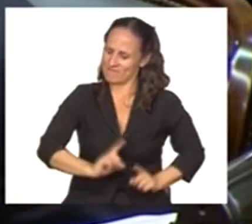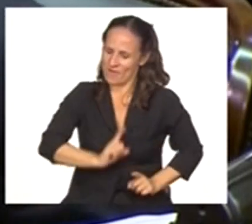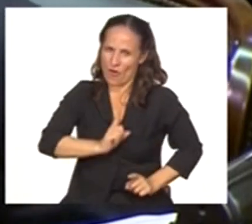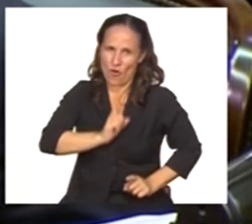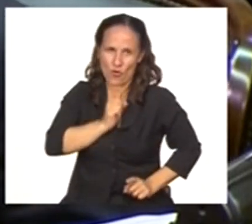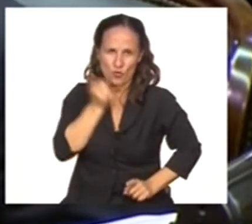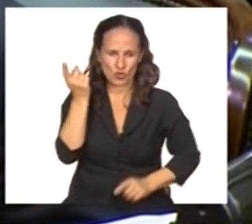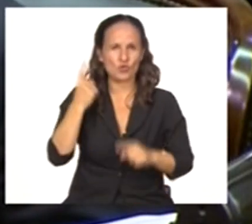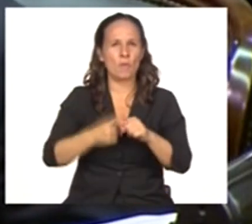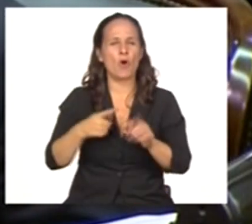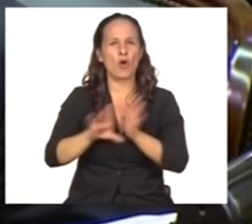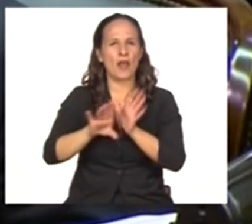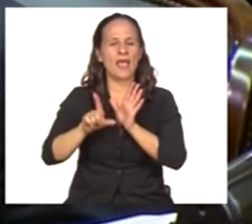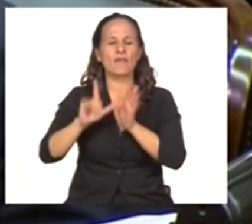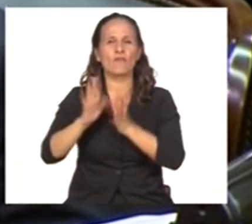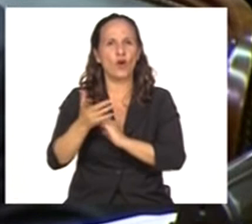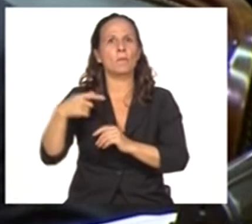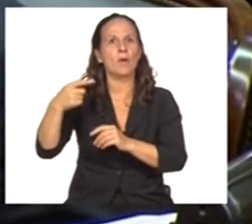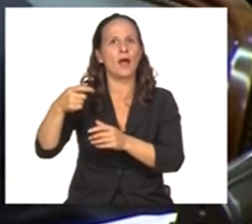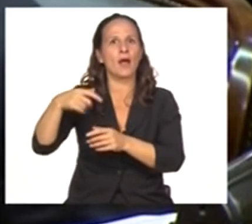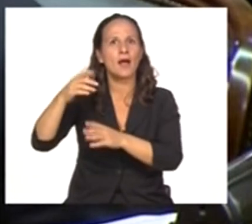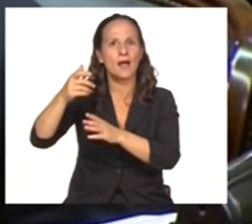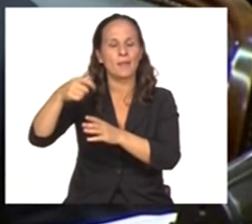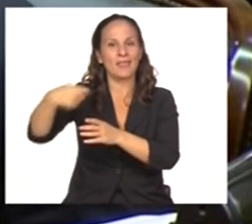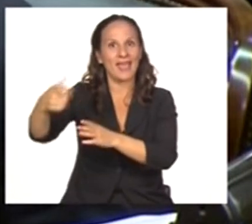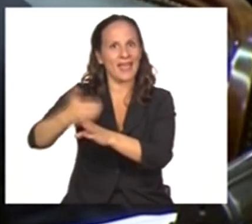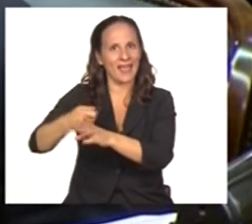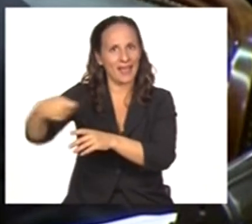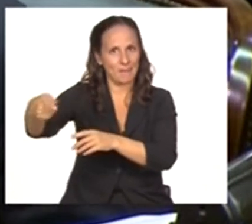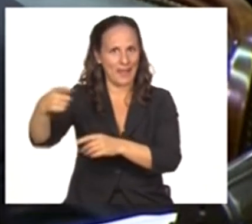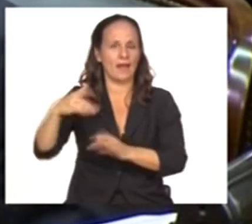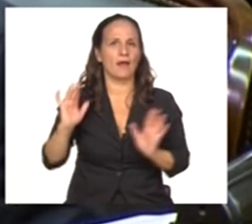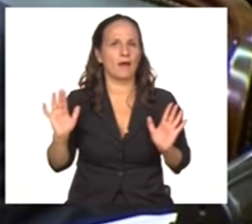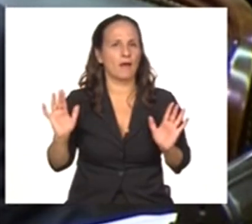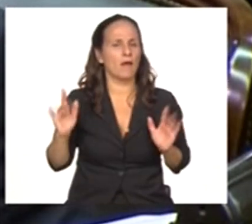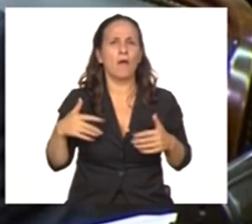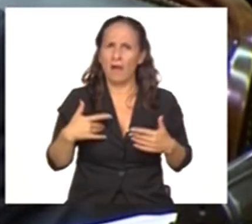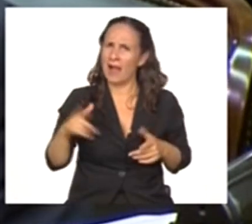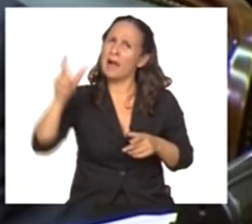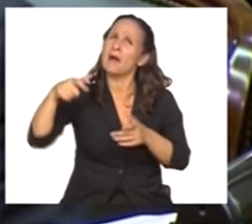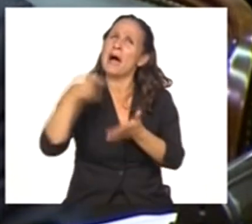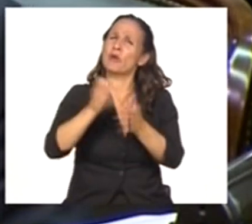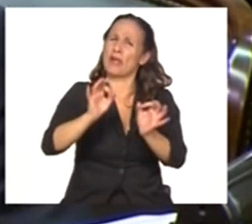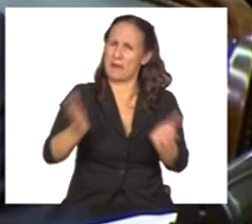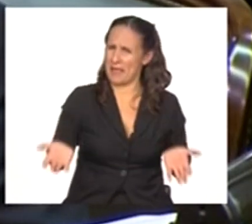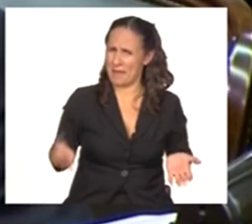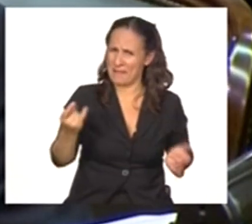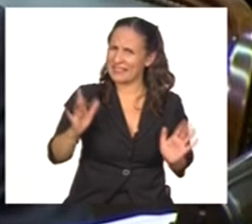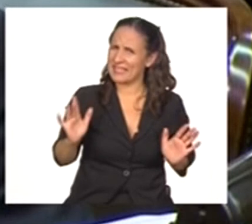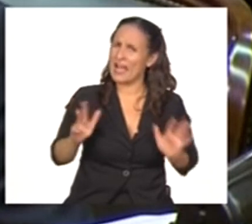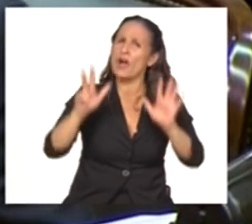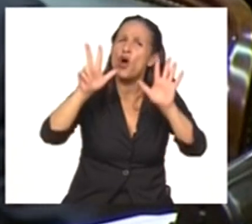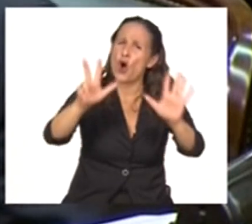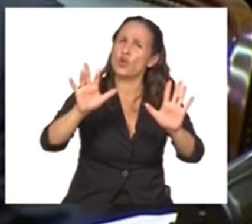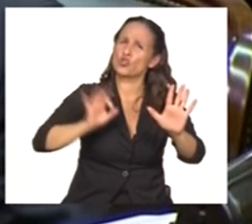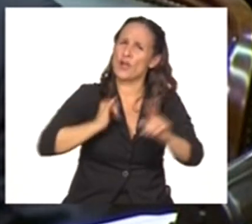moratoria previsional. Y es mentira que nunca aportaron. Cuando vinimos a defender ese proyecto dijimos 8 años y